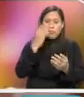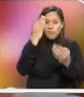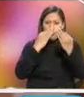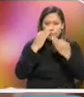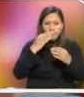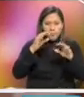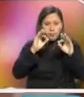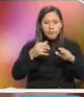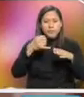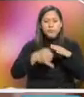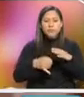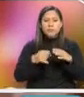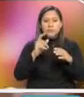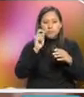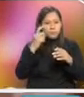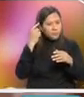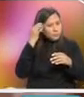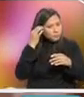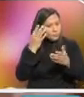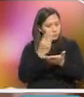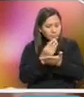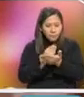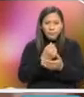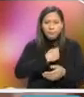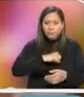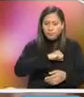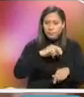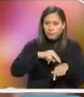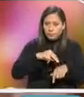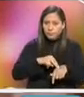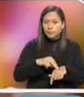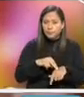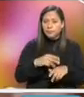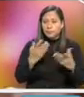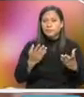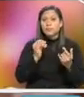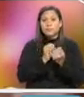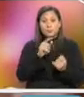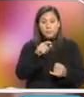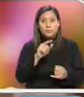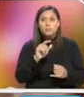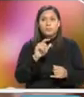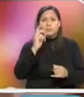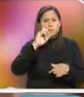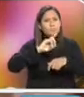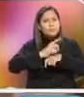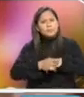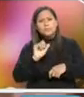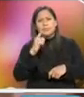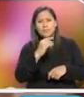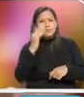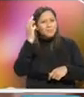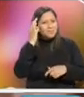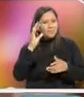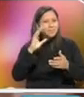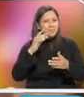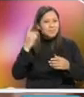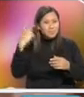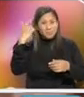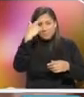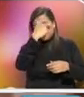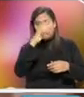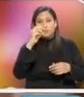tratamientos profundos que le van a reparar, te van a dar nutrición sobre el cabello, y si tienes algún daño ahí que abusaste un poquito de la secadora o